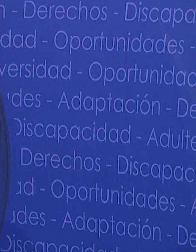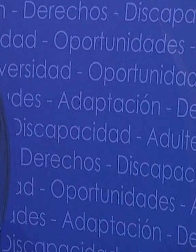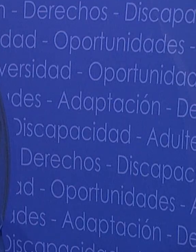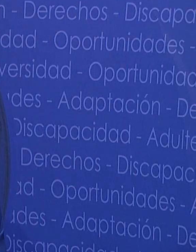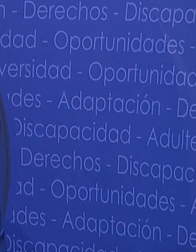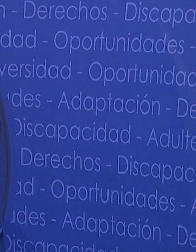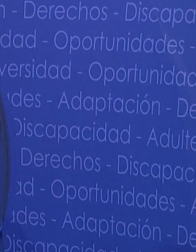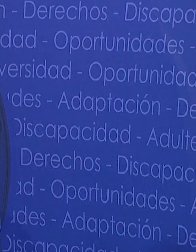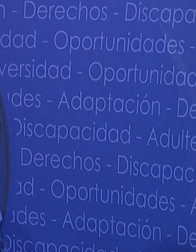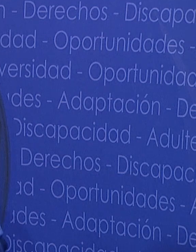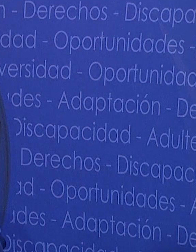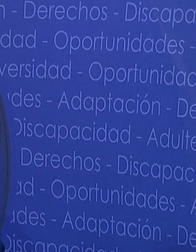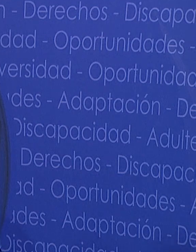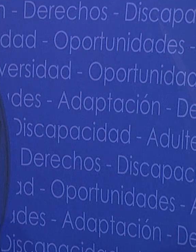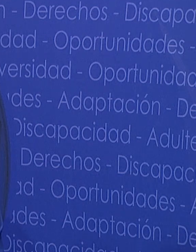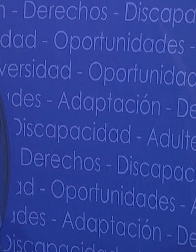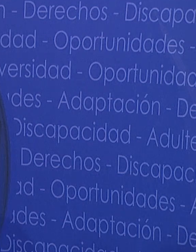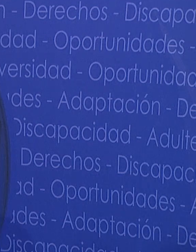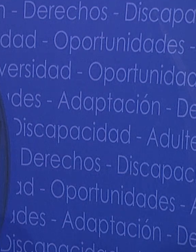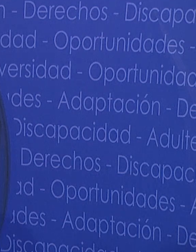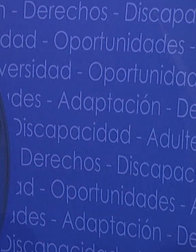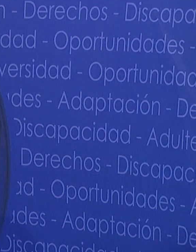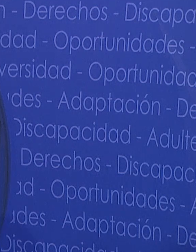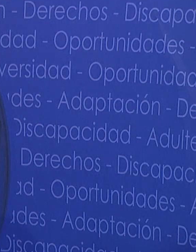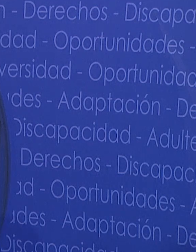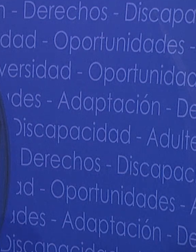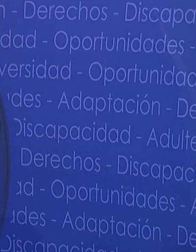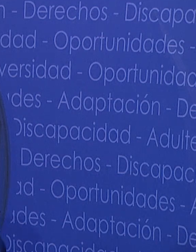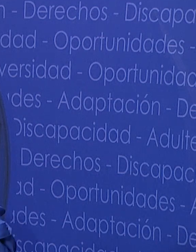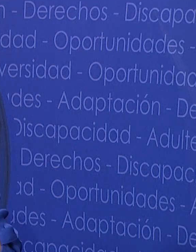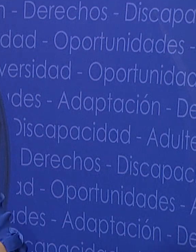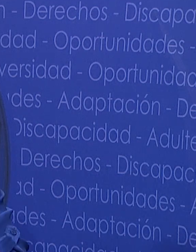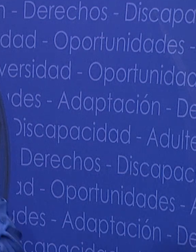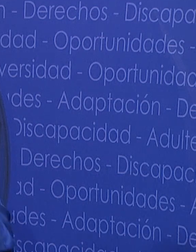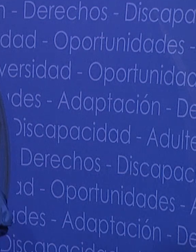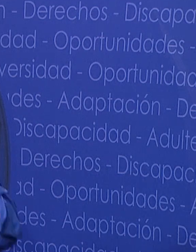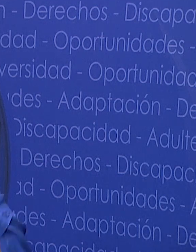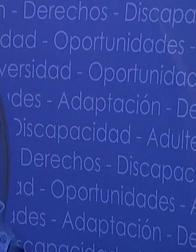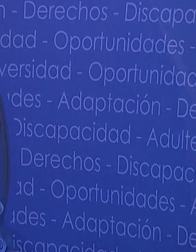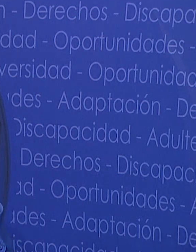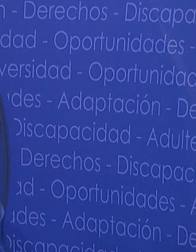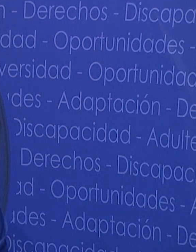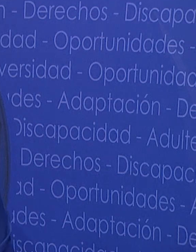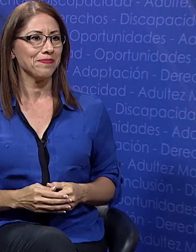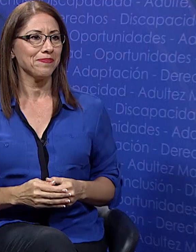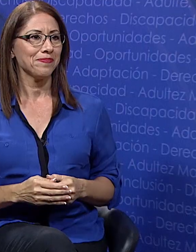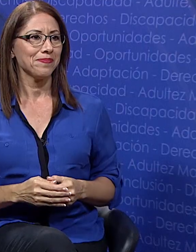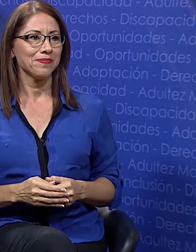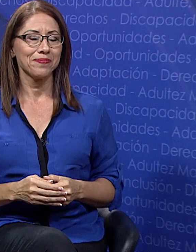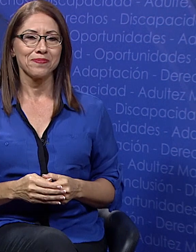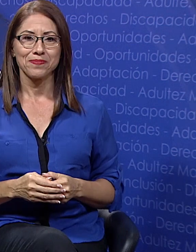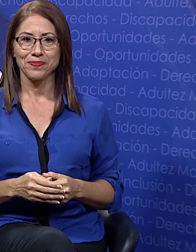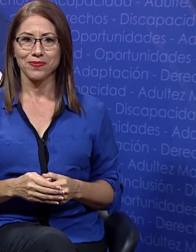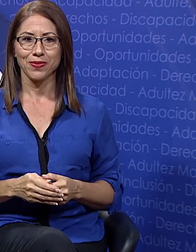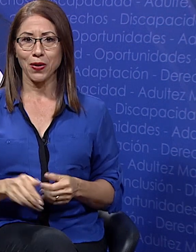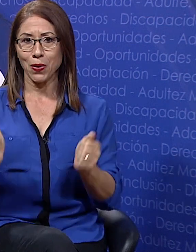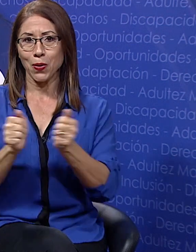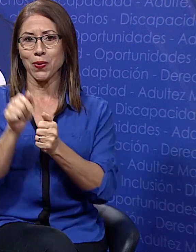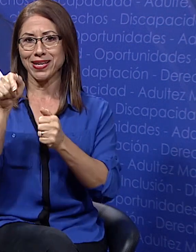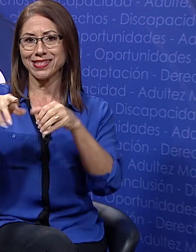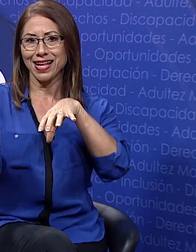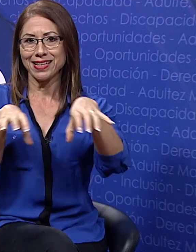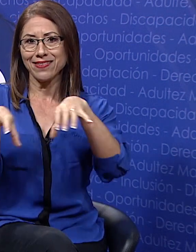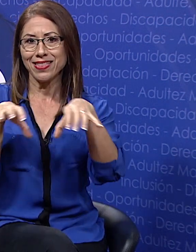La Universidad de Costa Rica llevó a cabo el segundo encuentro interuniversitario en discapacidad. Con